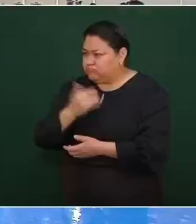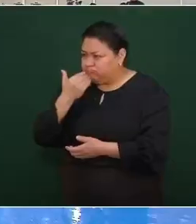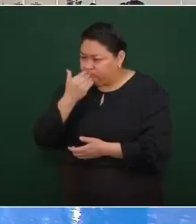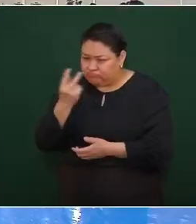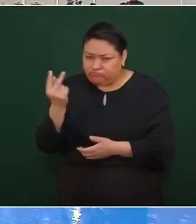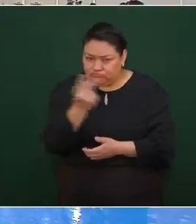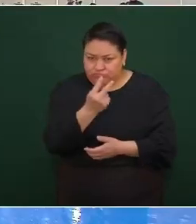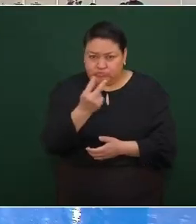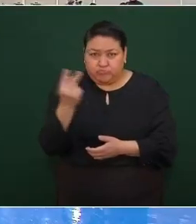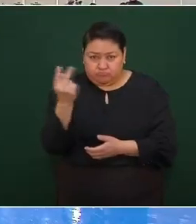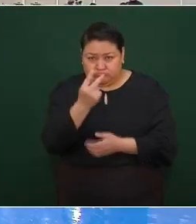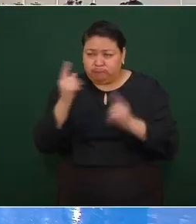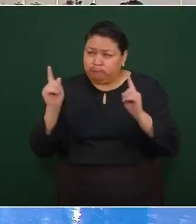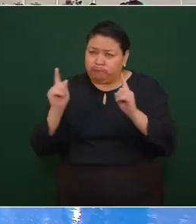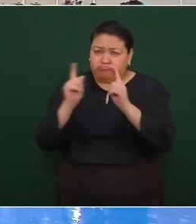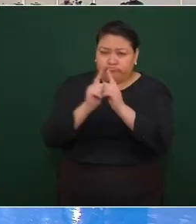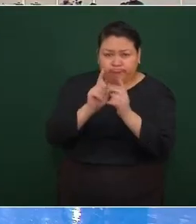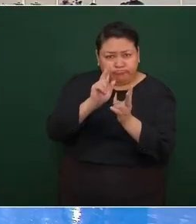se